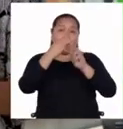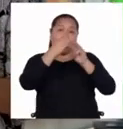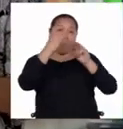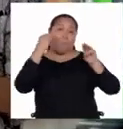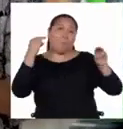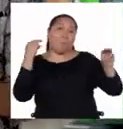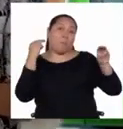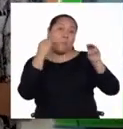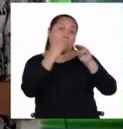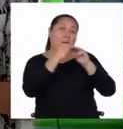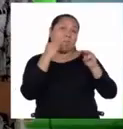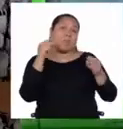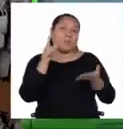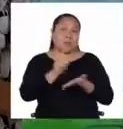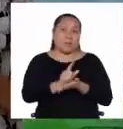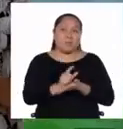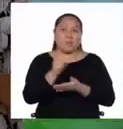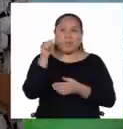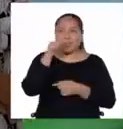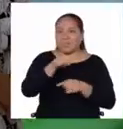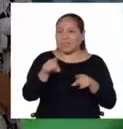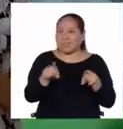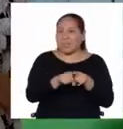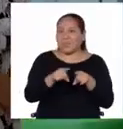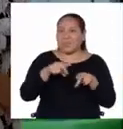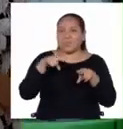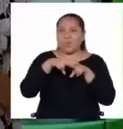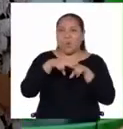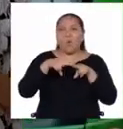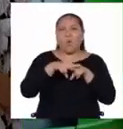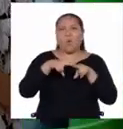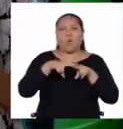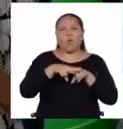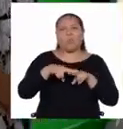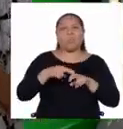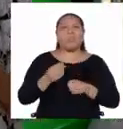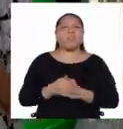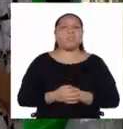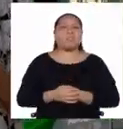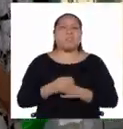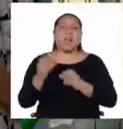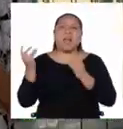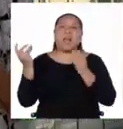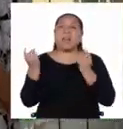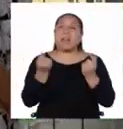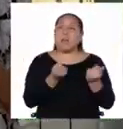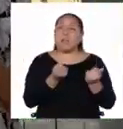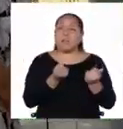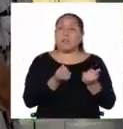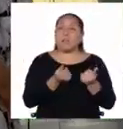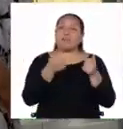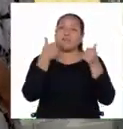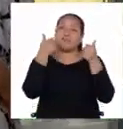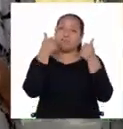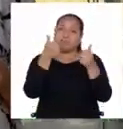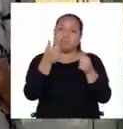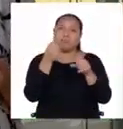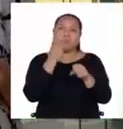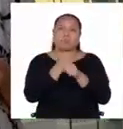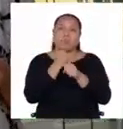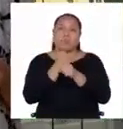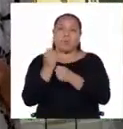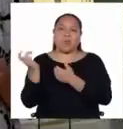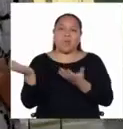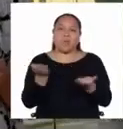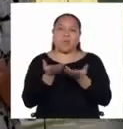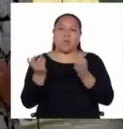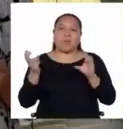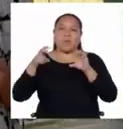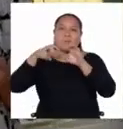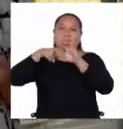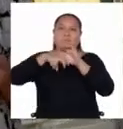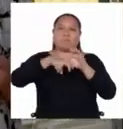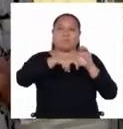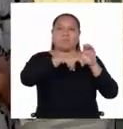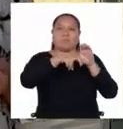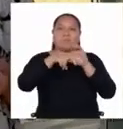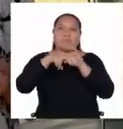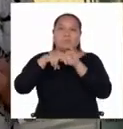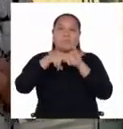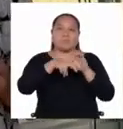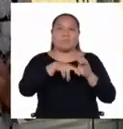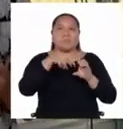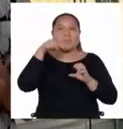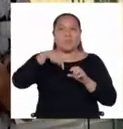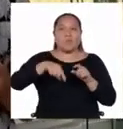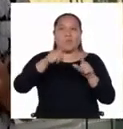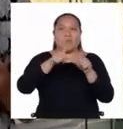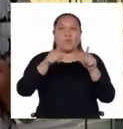supuesto, es un tren y una alternativa rápida y muy eficiente para el transporte de pasajeros en